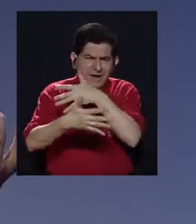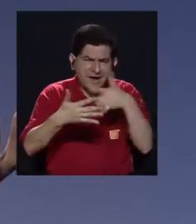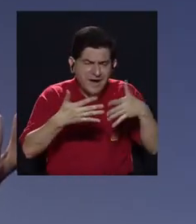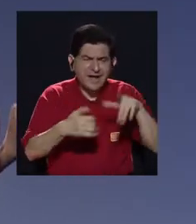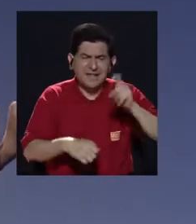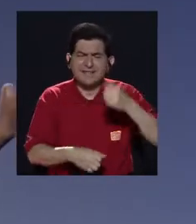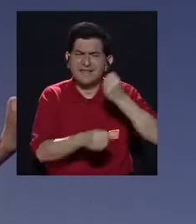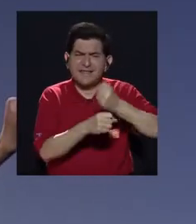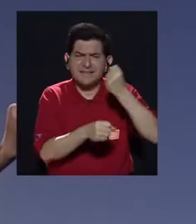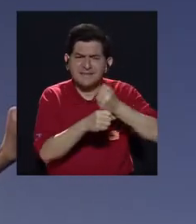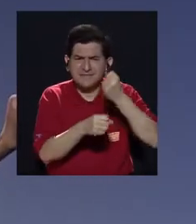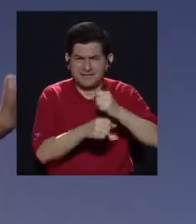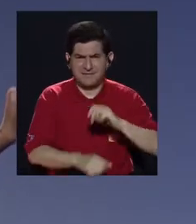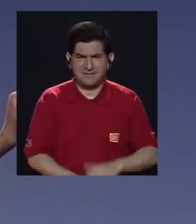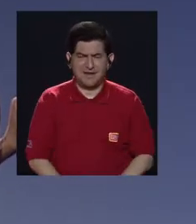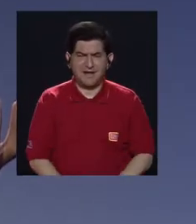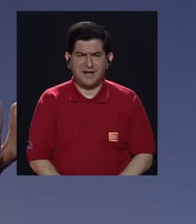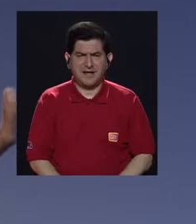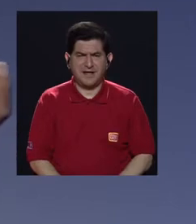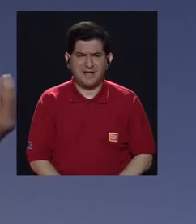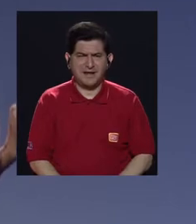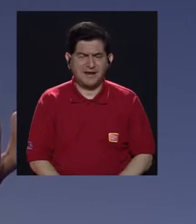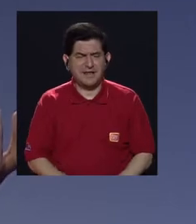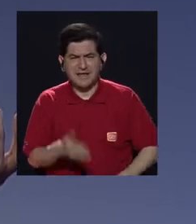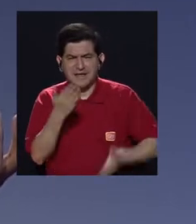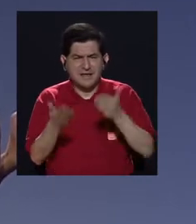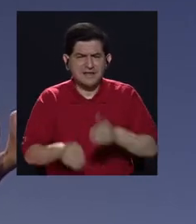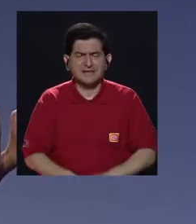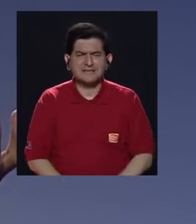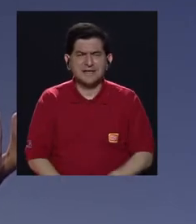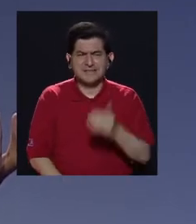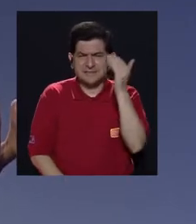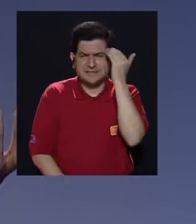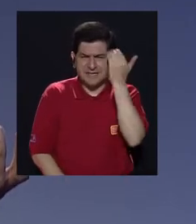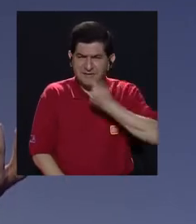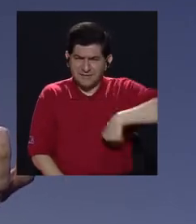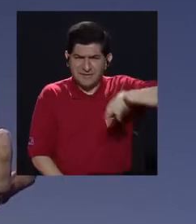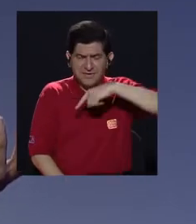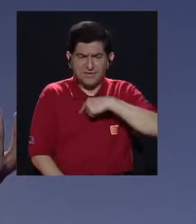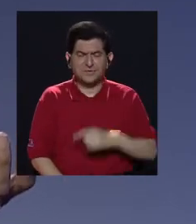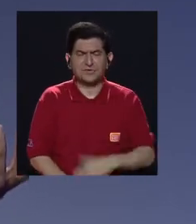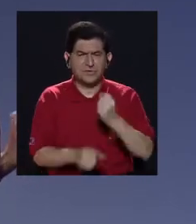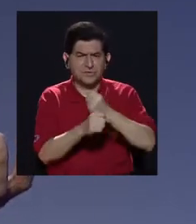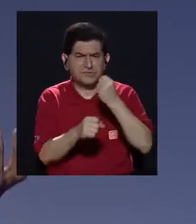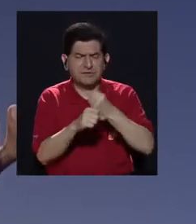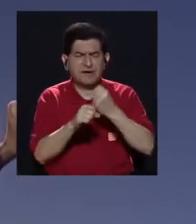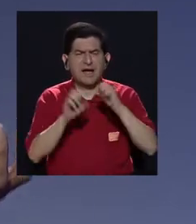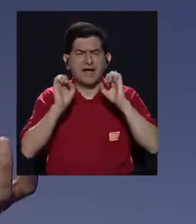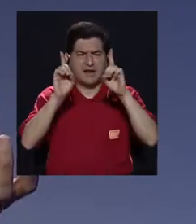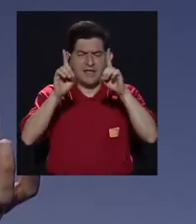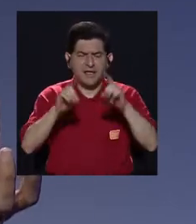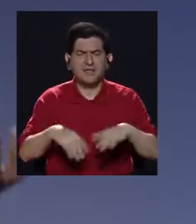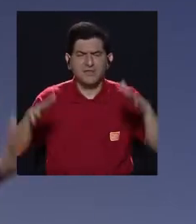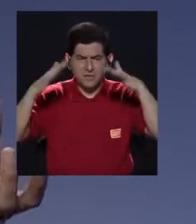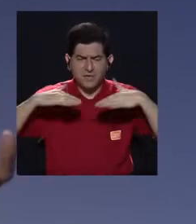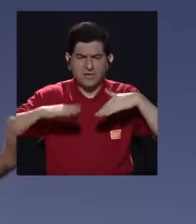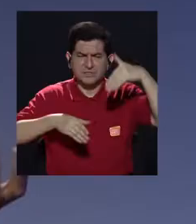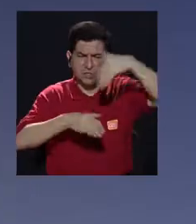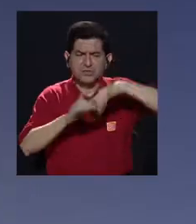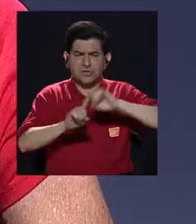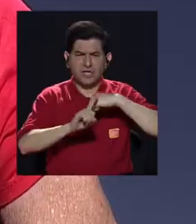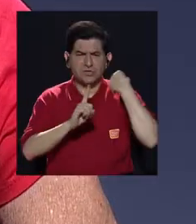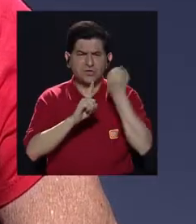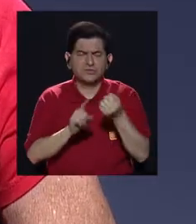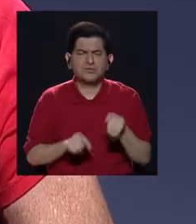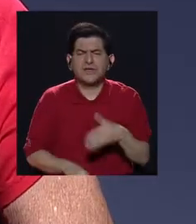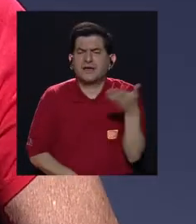agenda que debería trabajar cuál es el punteo que deberíamos tener en mente para trabajar el tema de educación ambiental a nivel de sociedad